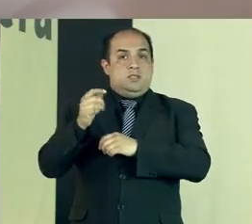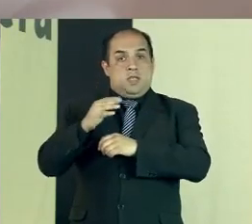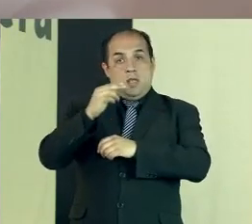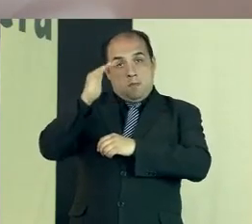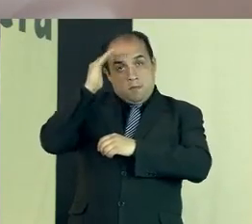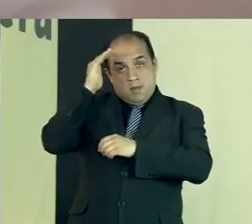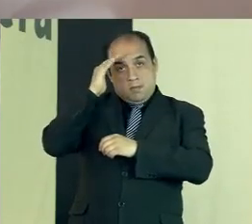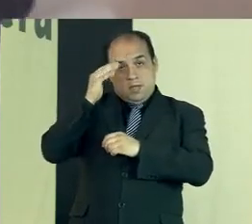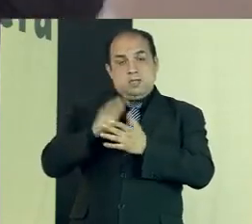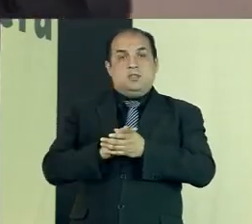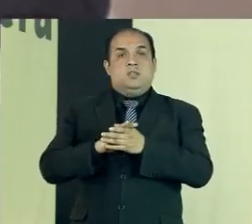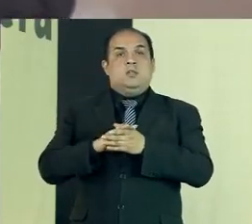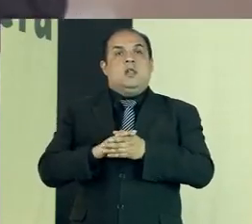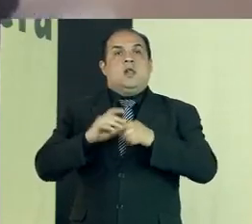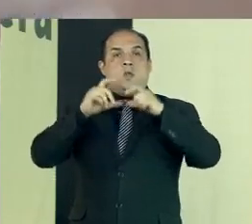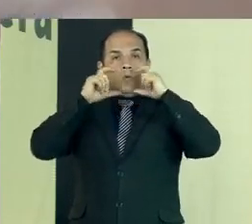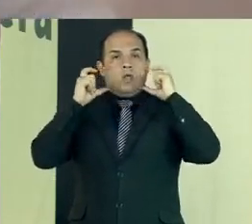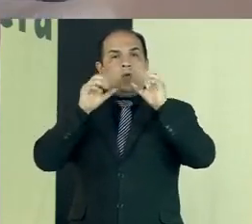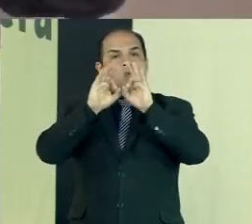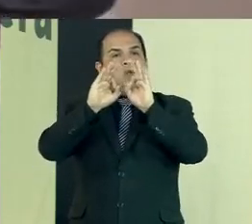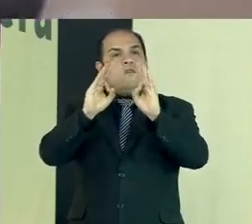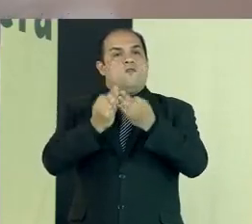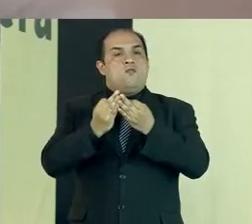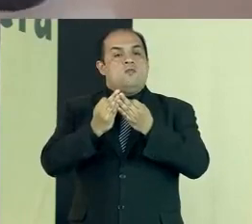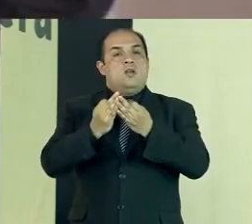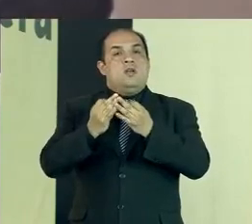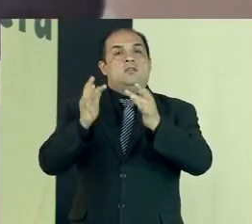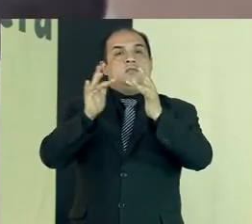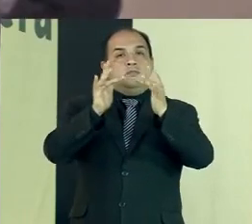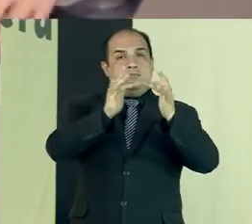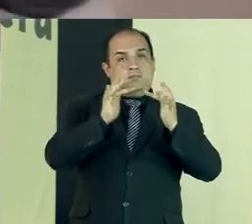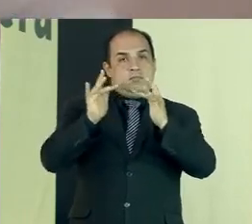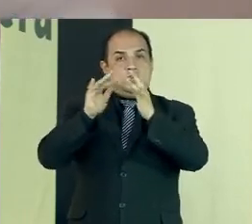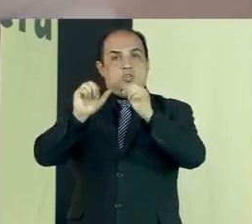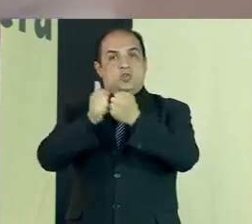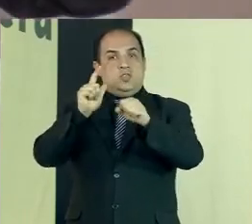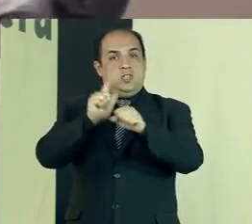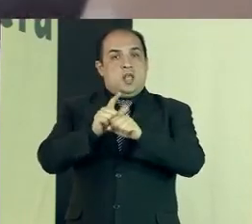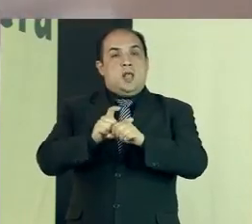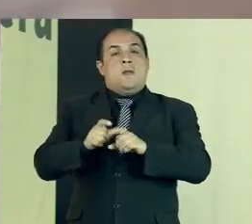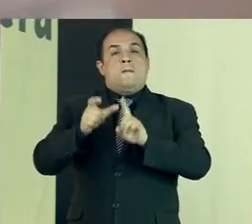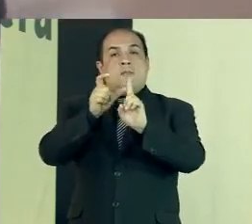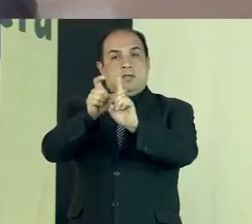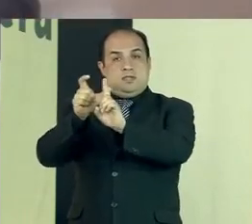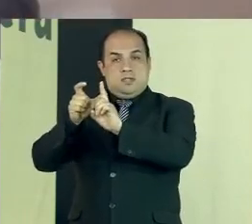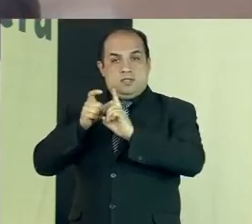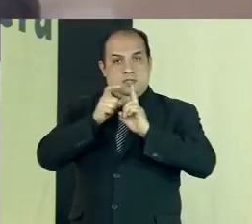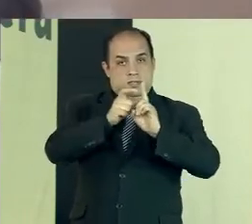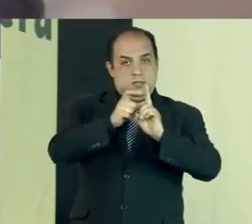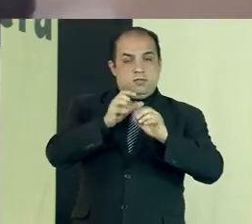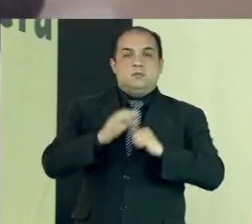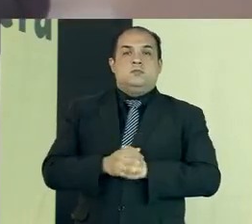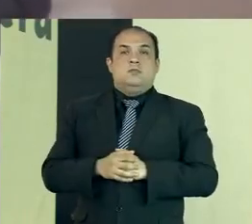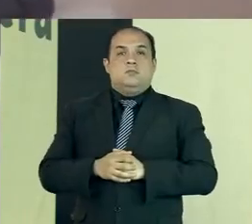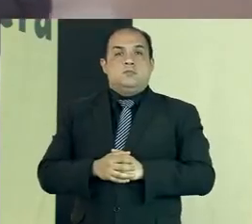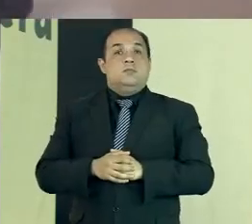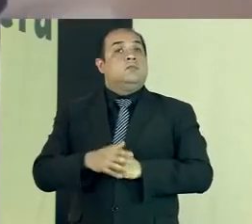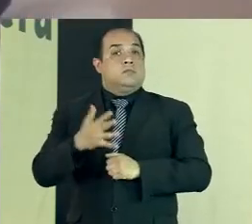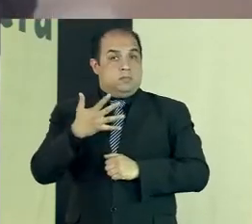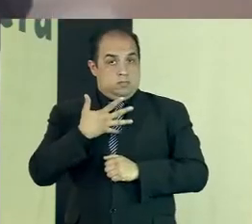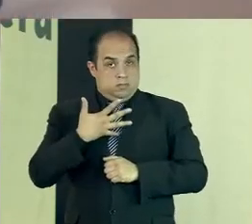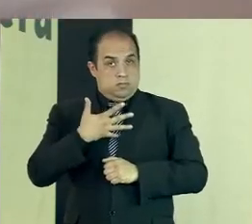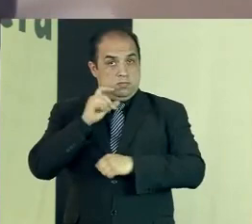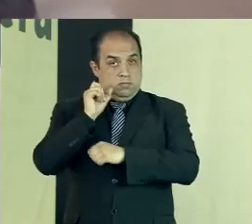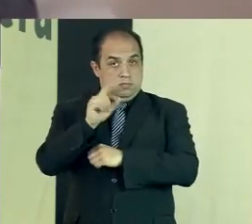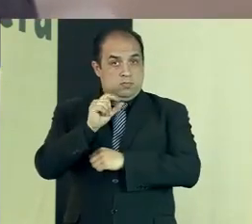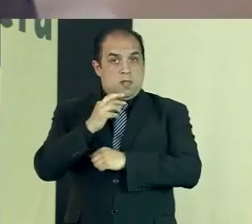pensado en el cubrebocas como un instrumento de conexión social para protegernos unos a los otros hubiéramos tenido